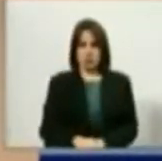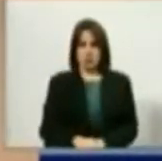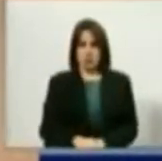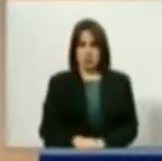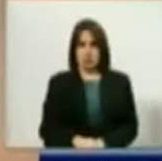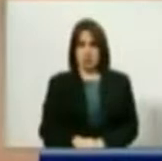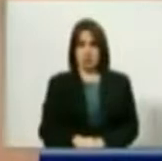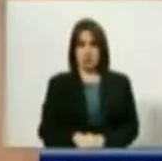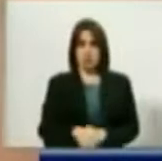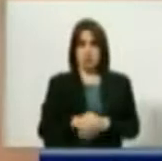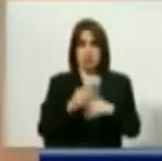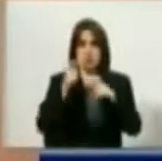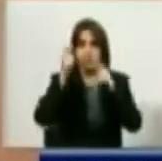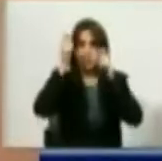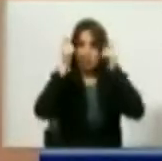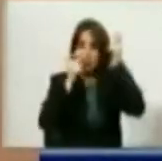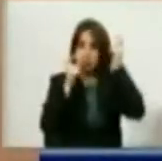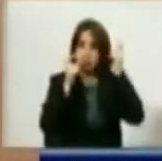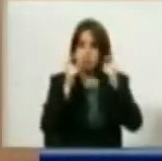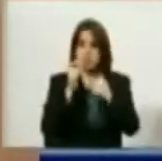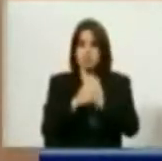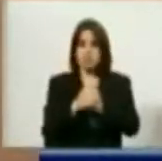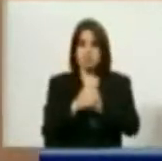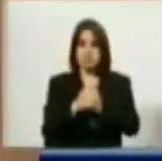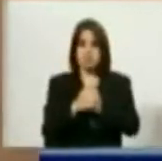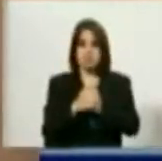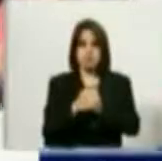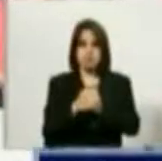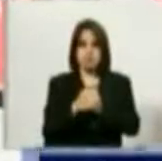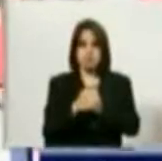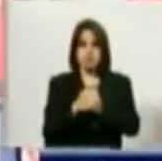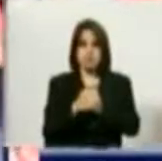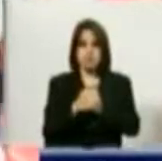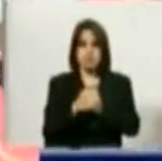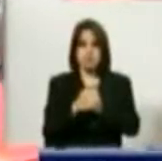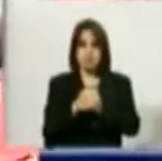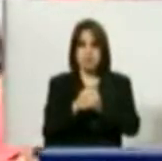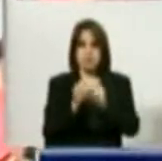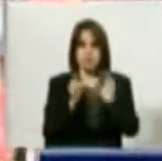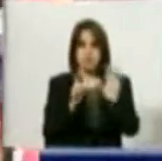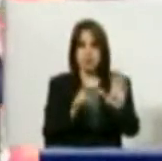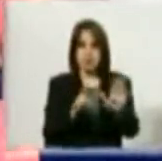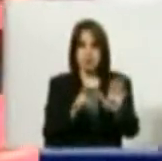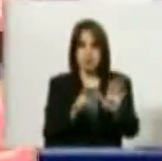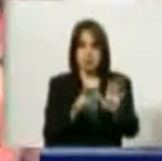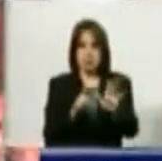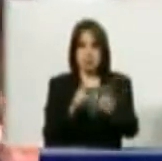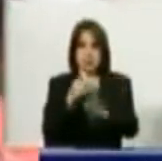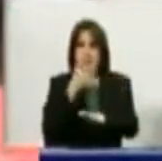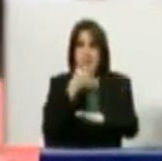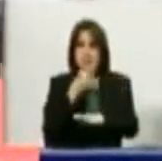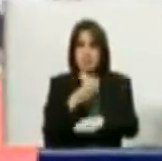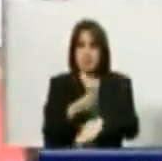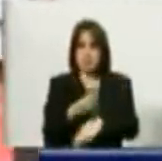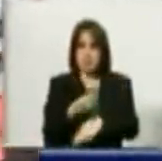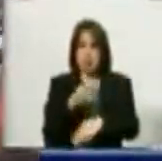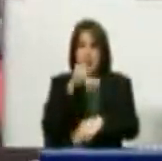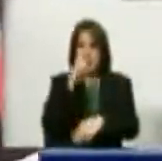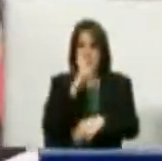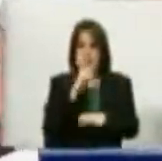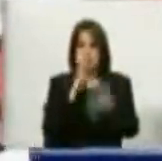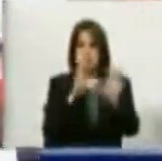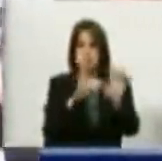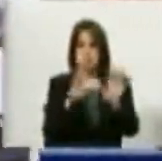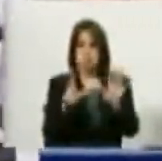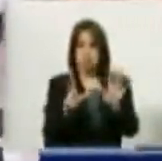Hugo Chávez frías seis de diciembre del año 98 un